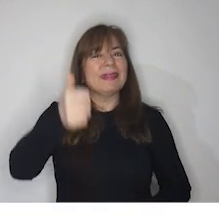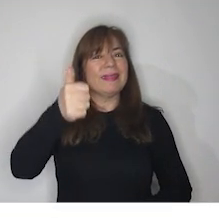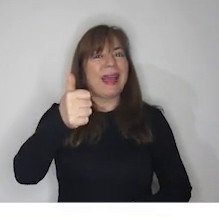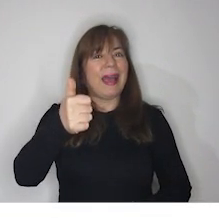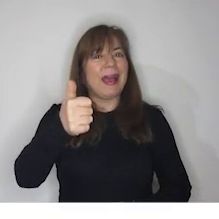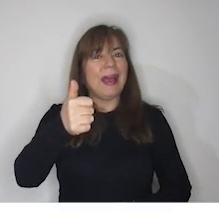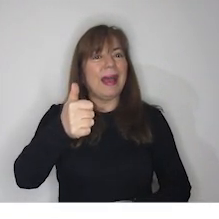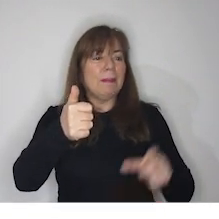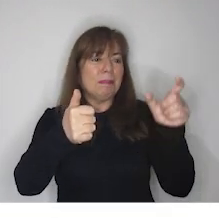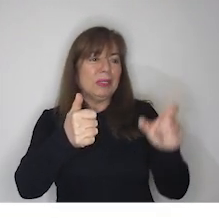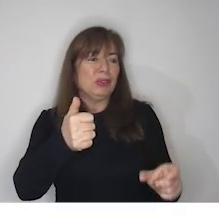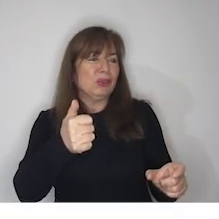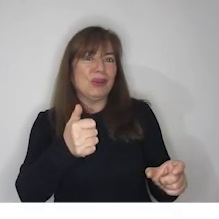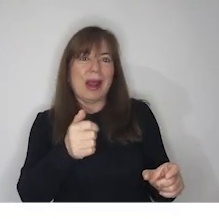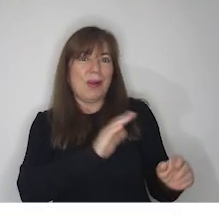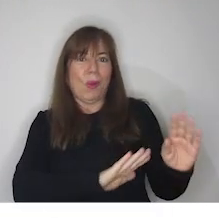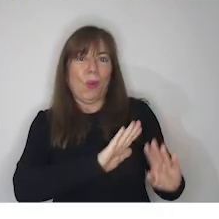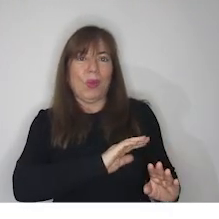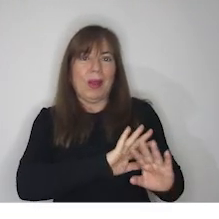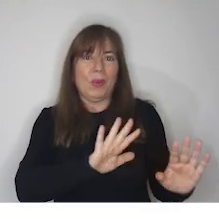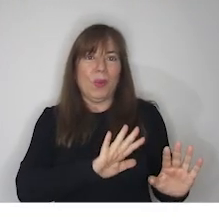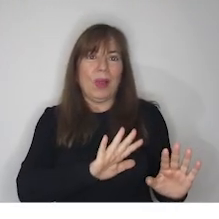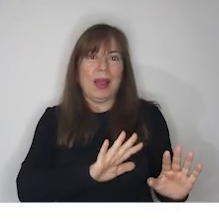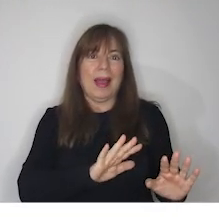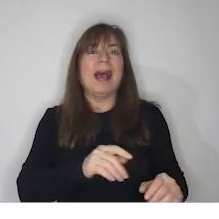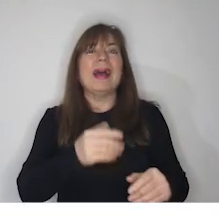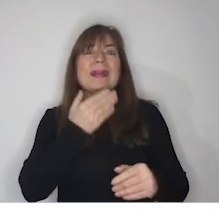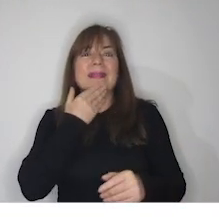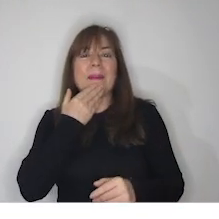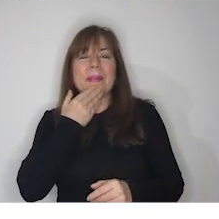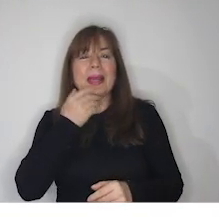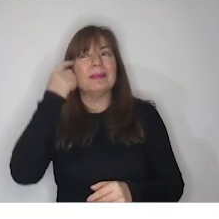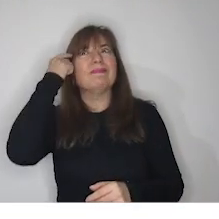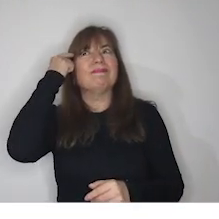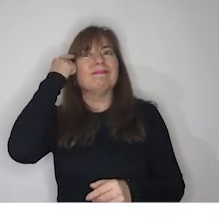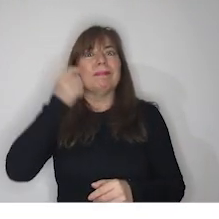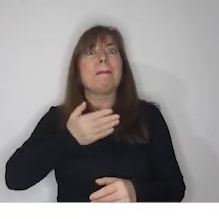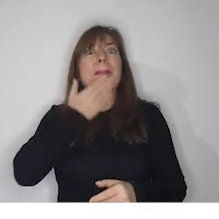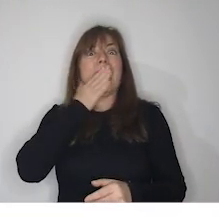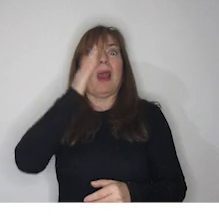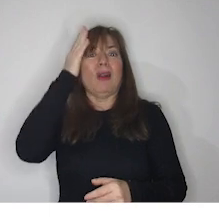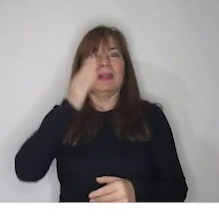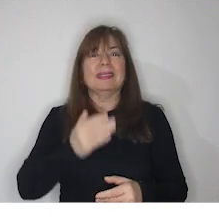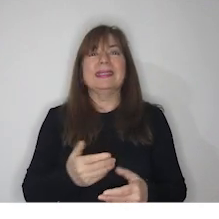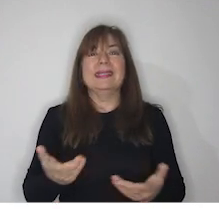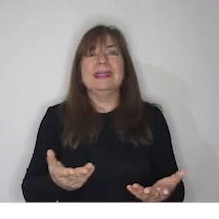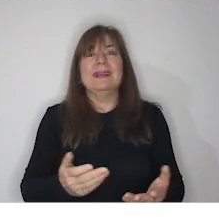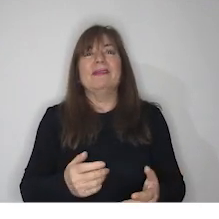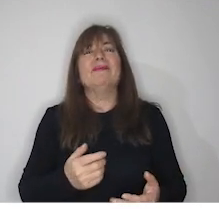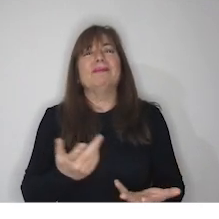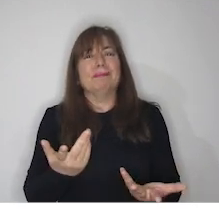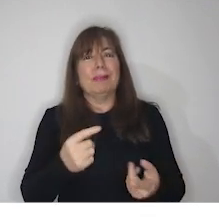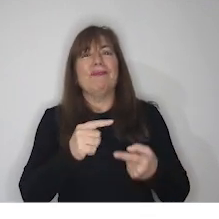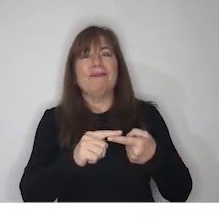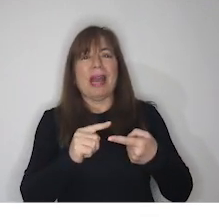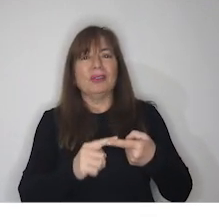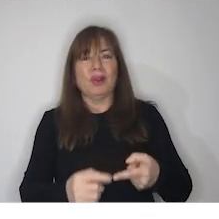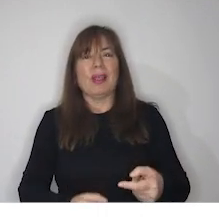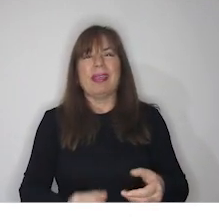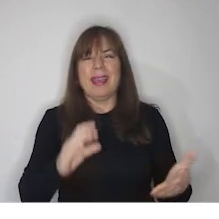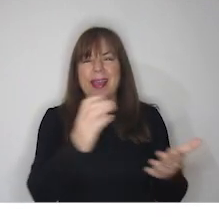hicieron, tendrás mejor capacidad cognitiva y podría ser un factor de éxito en tus proyectos.